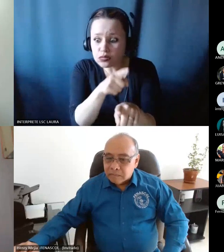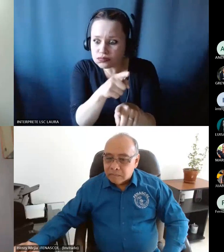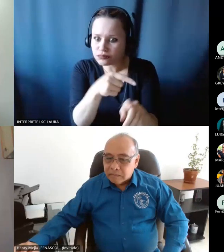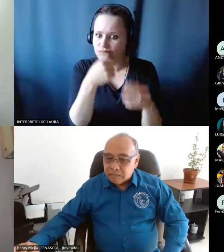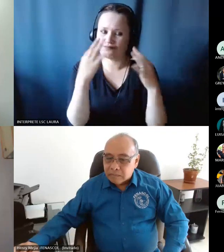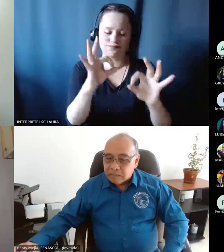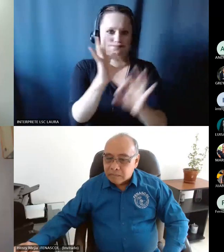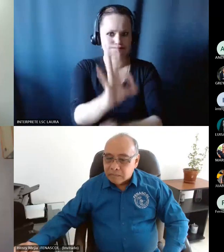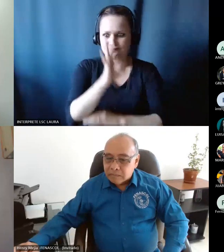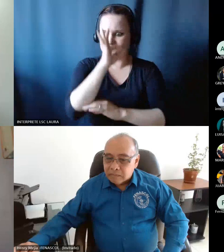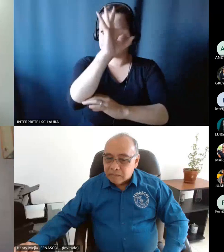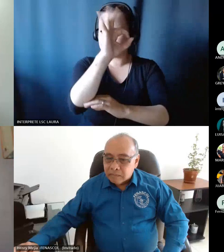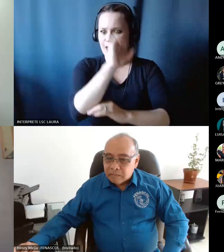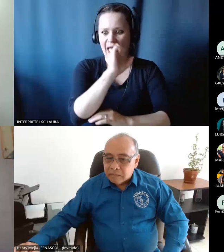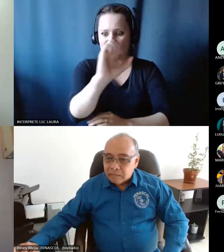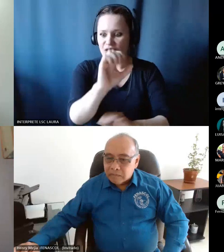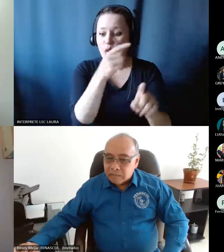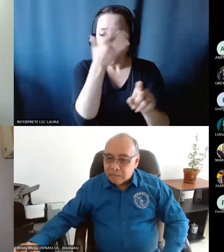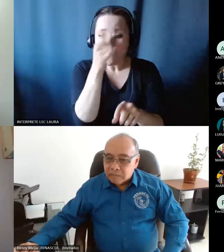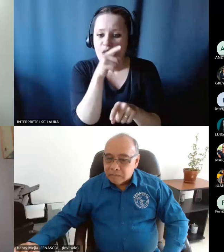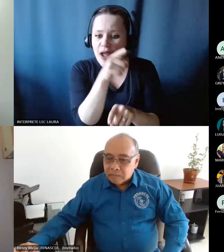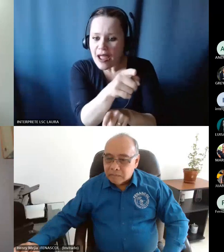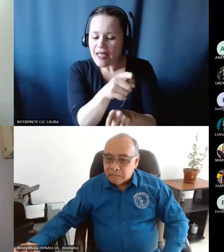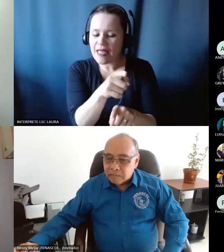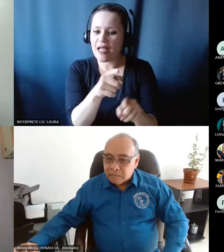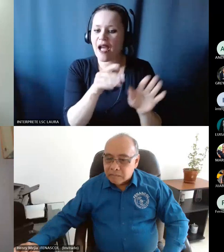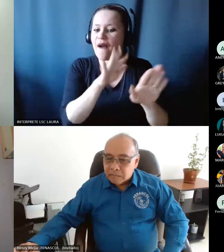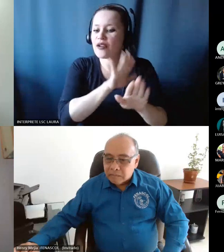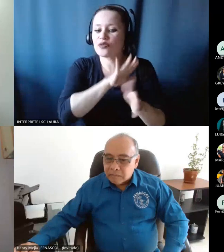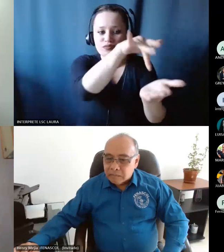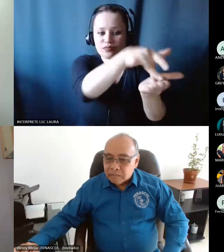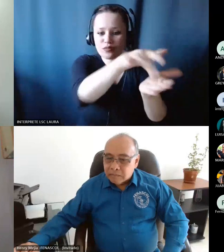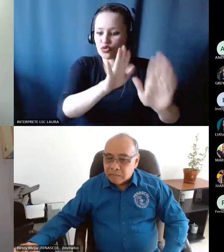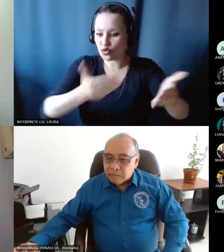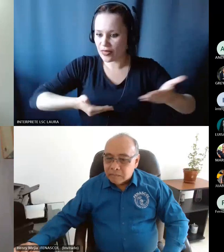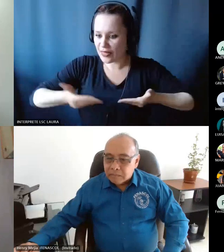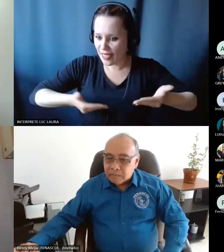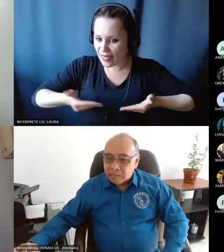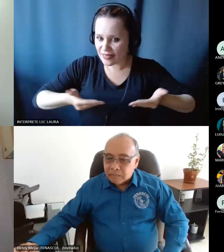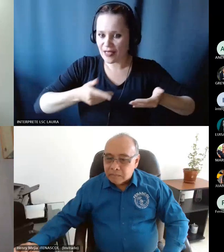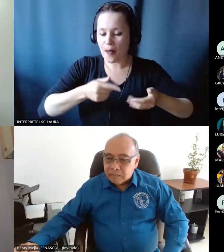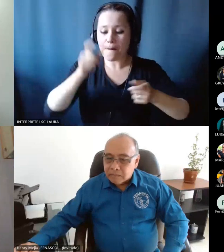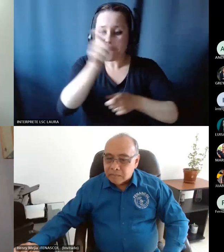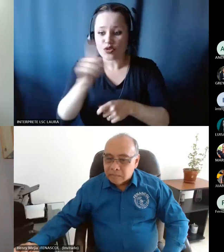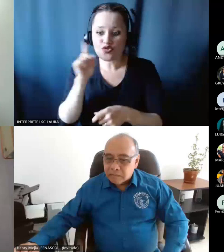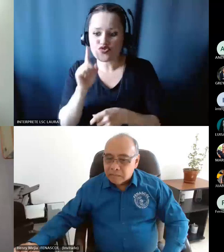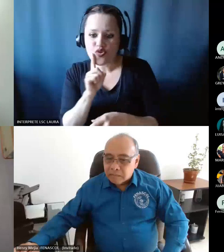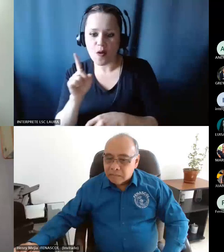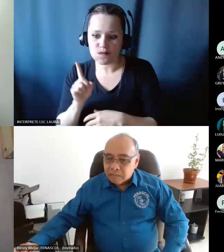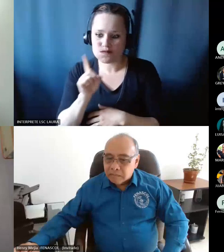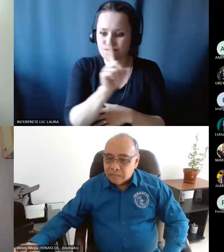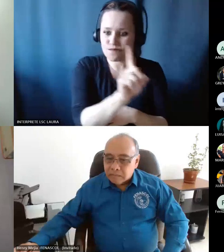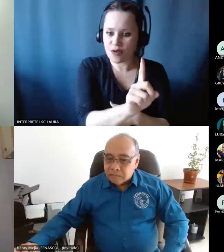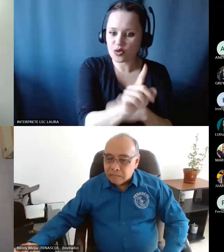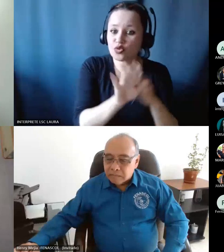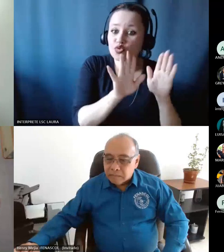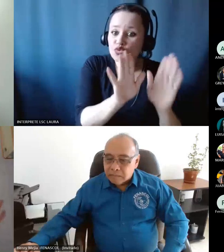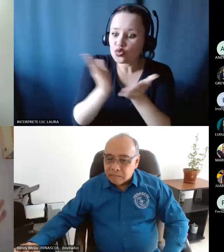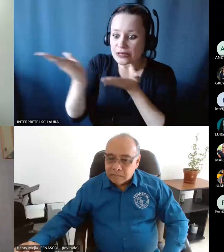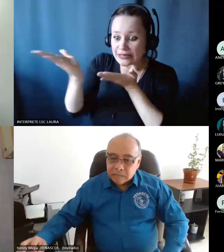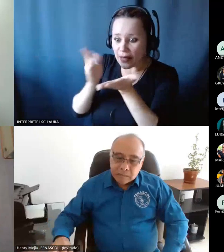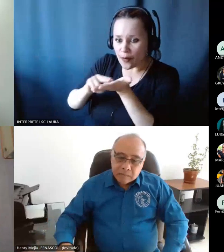las personas cuando van a los las tiendas de ustedes las personas sordas para poder tener un servicio de intérprete